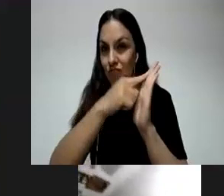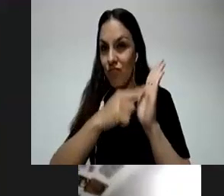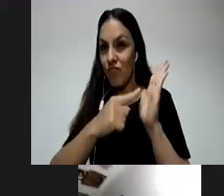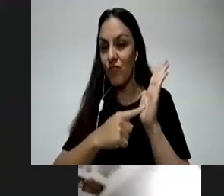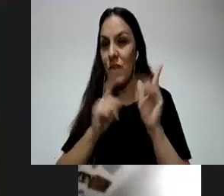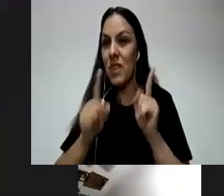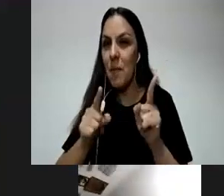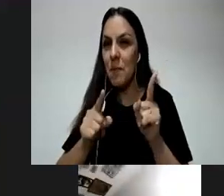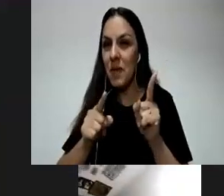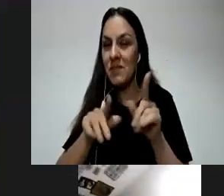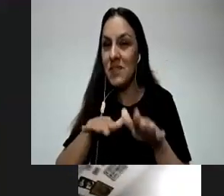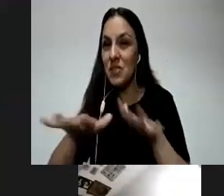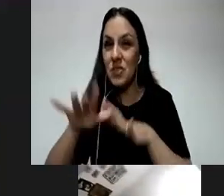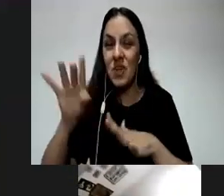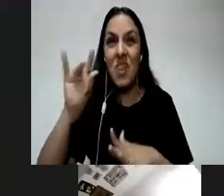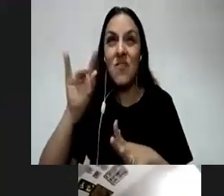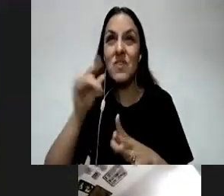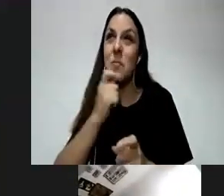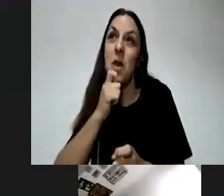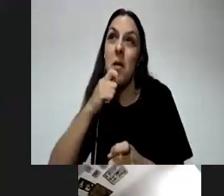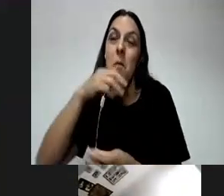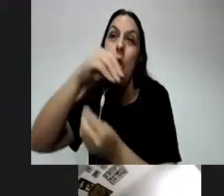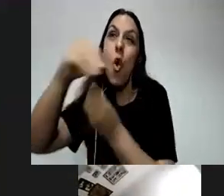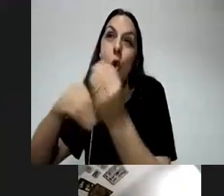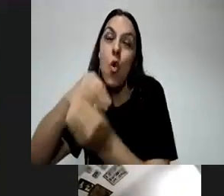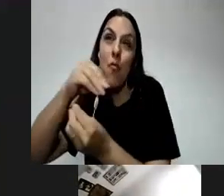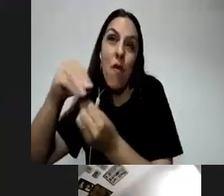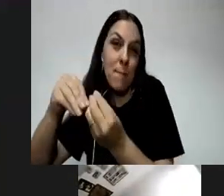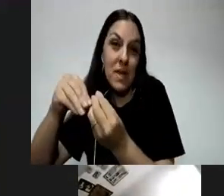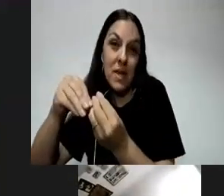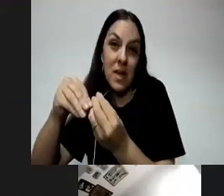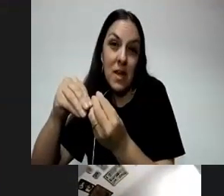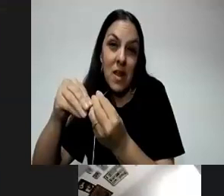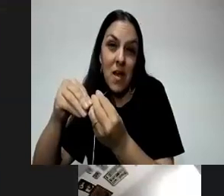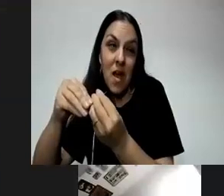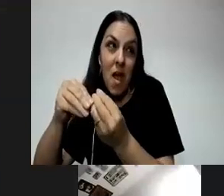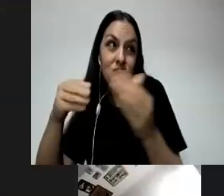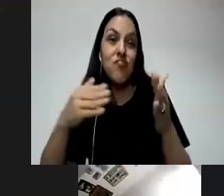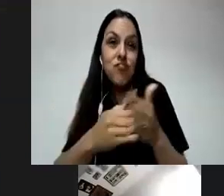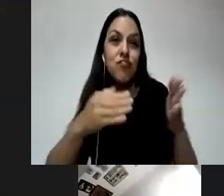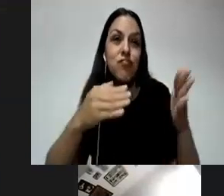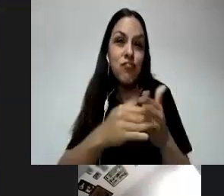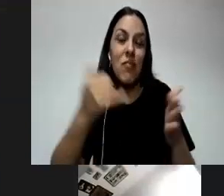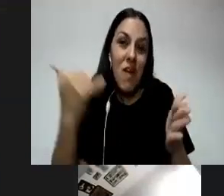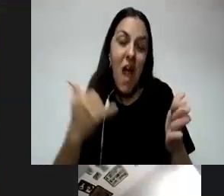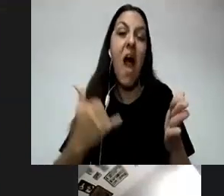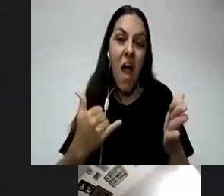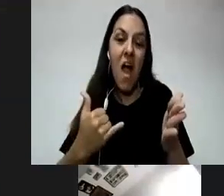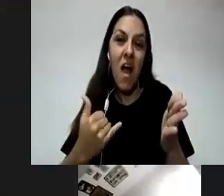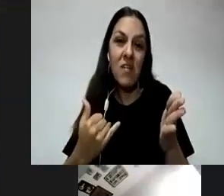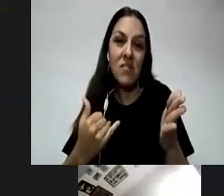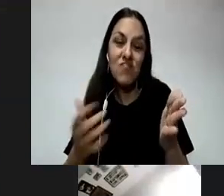una persona, un grupo familiar, se puede llegar a encontrar, que es algo cotidiano y que nos